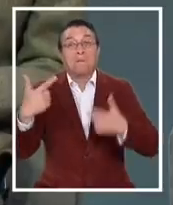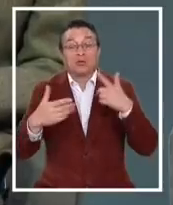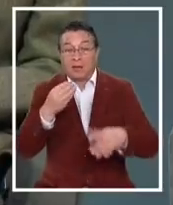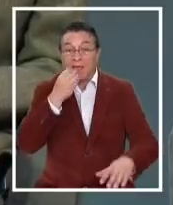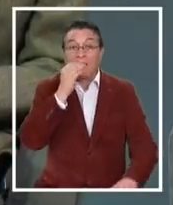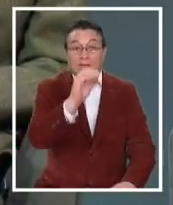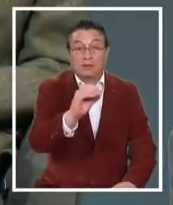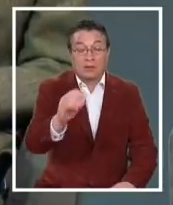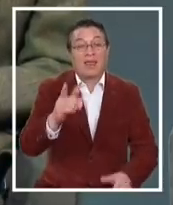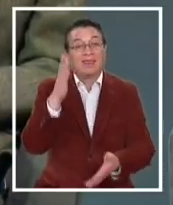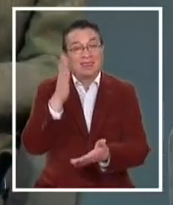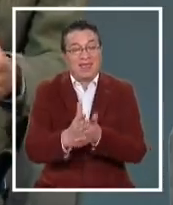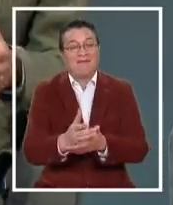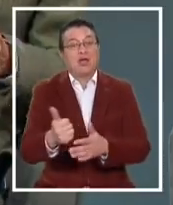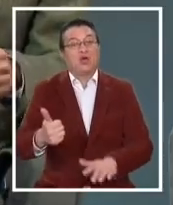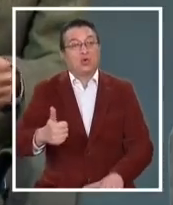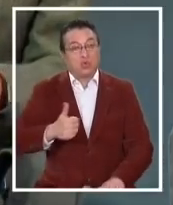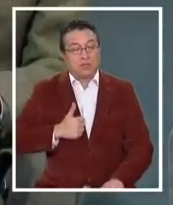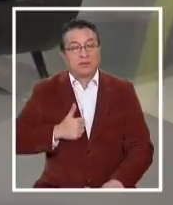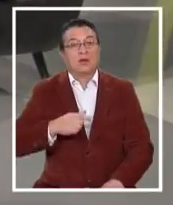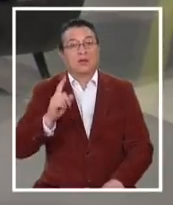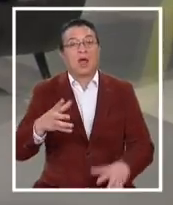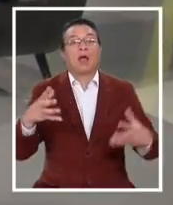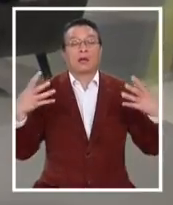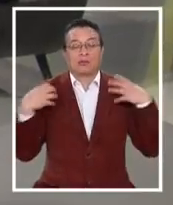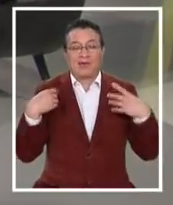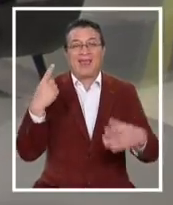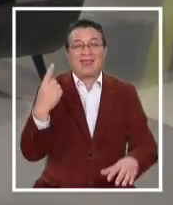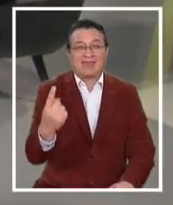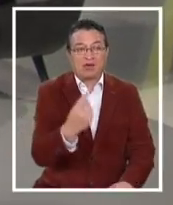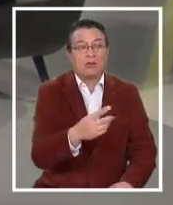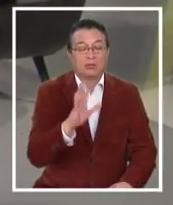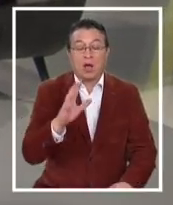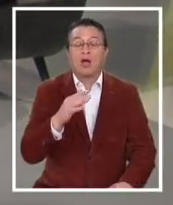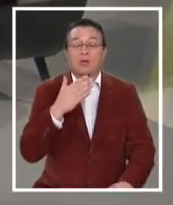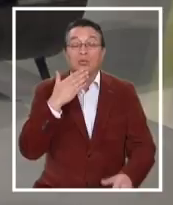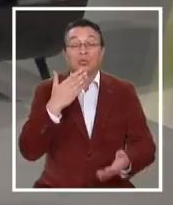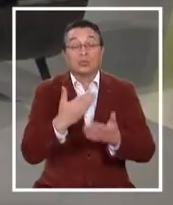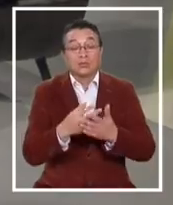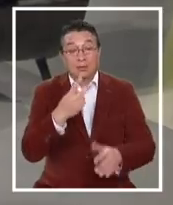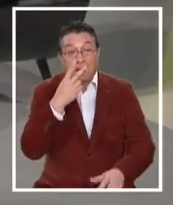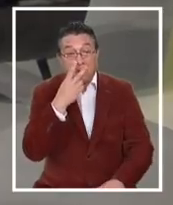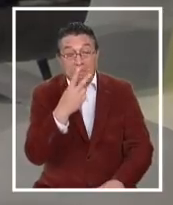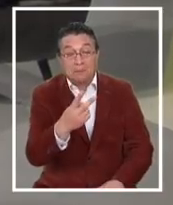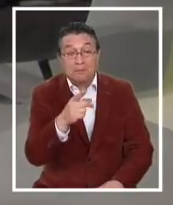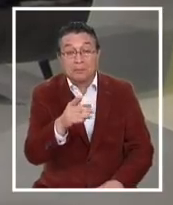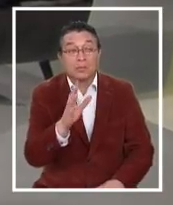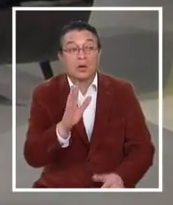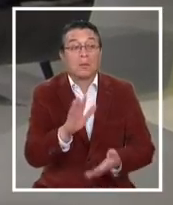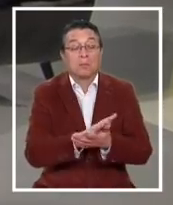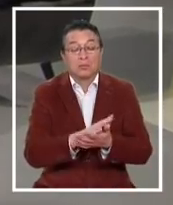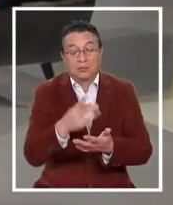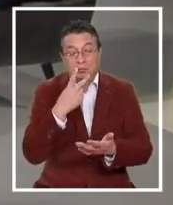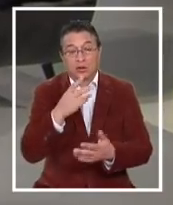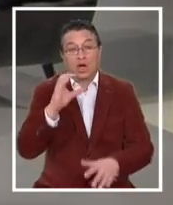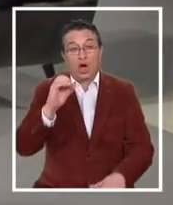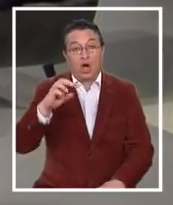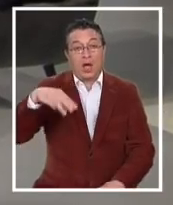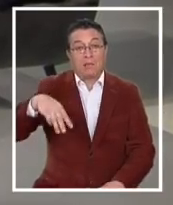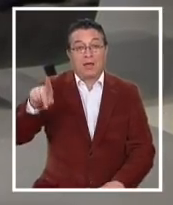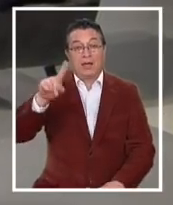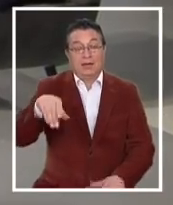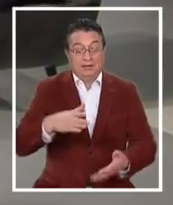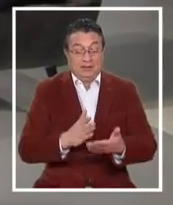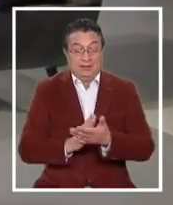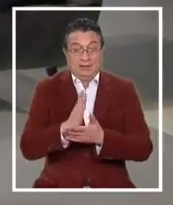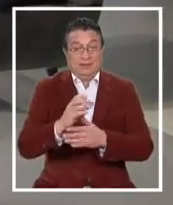la gente que tiene que cumplir y que hay responsabilidad sí. individual en todo esto? Pero cuando uno mira, por ejemplo, yo estaba mirando lo que la OMS ha dicho desde el inicio de